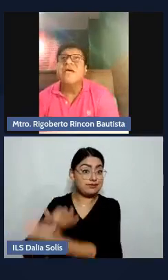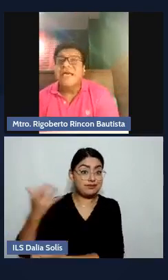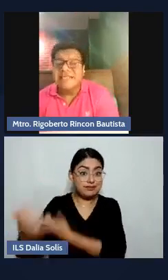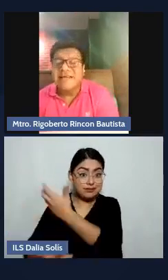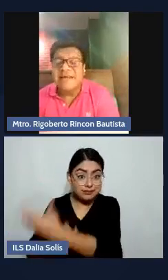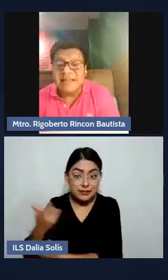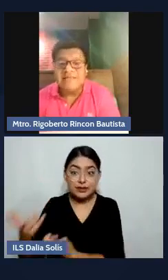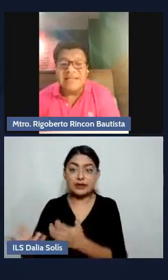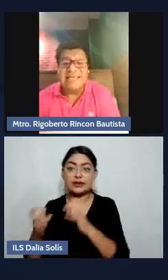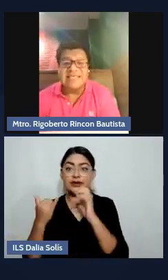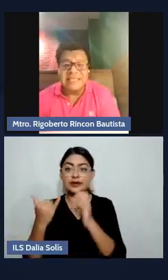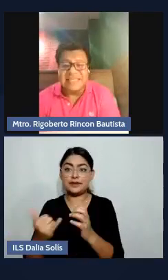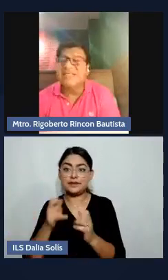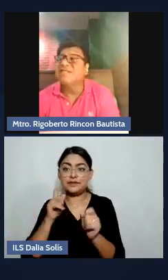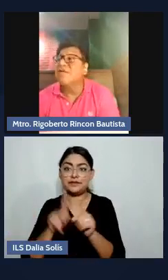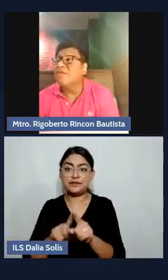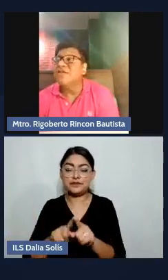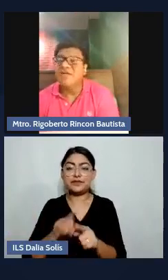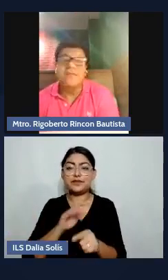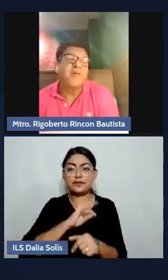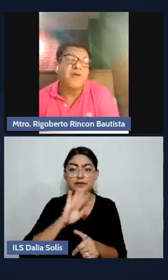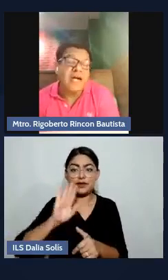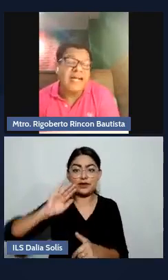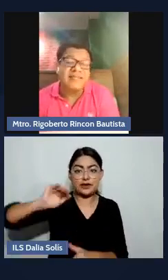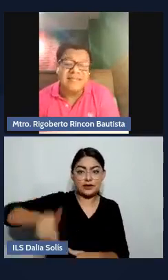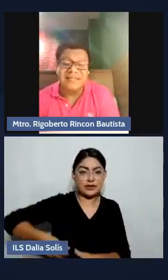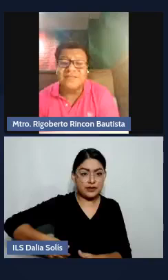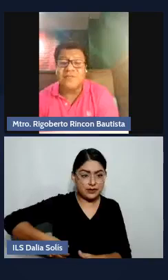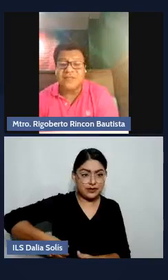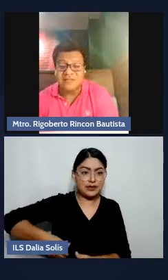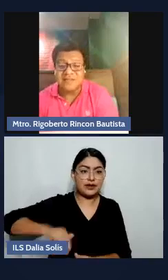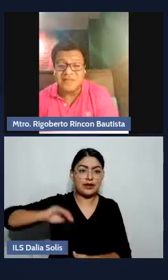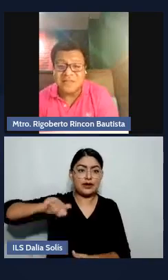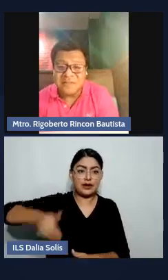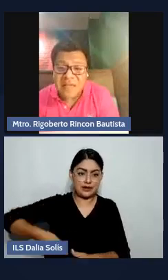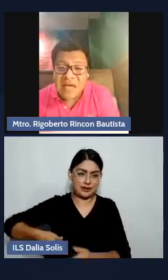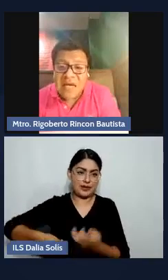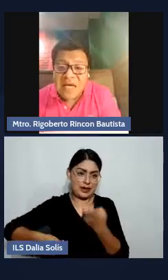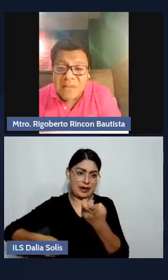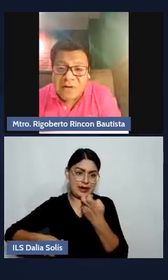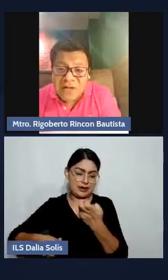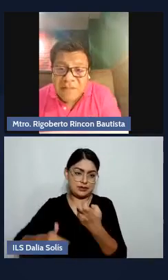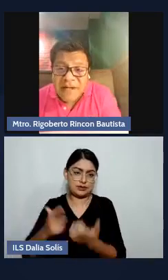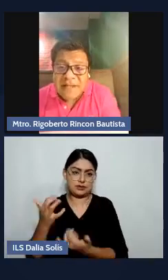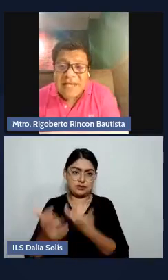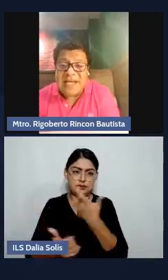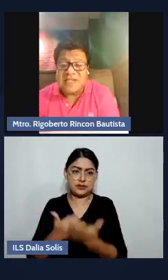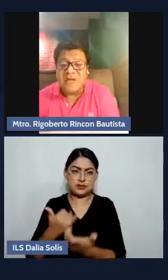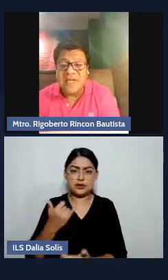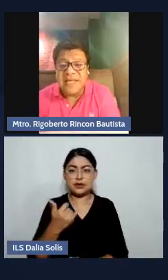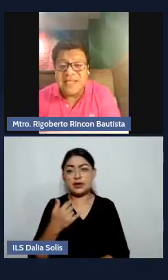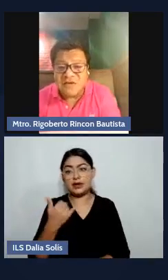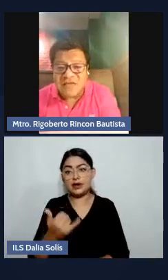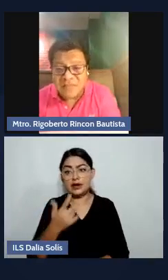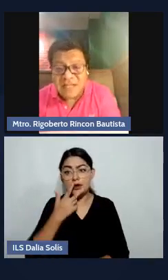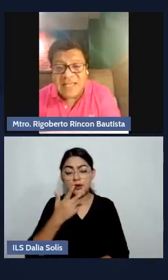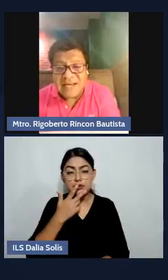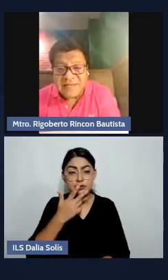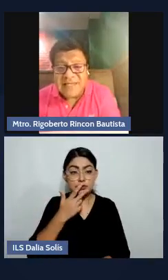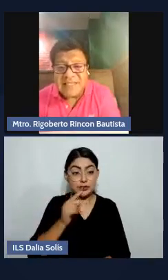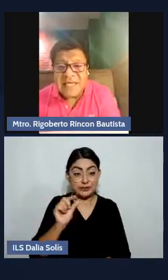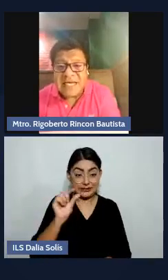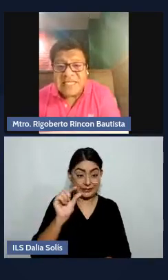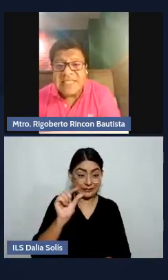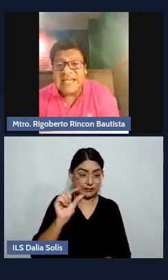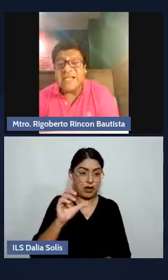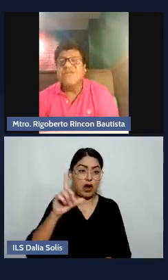también de accidentes o de provocar accidentes como incendios. Y por otra parte, las colillas contaminan el ambiente ya que